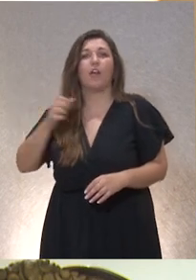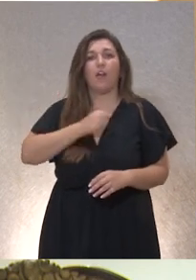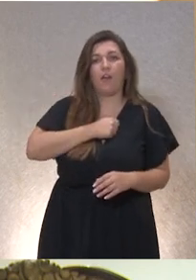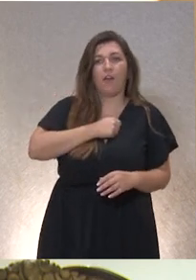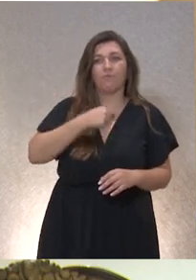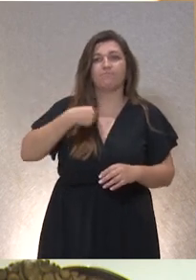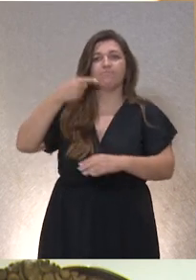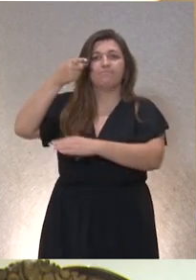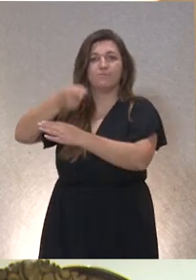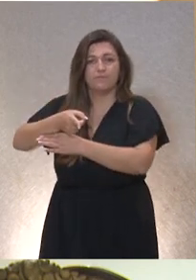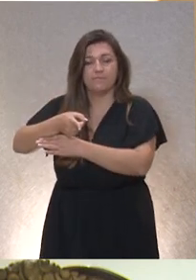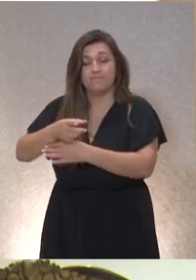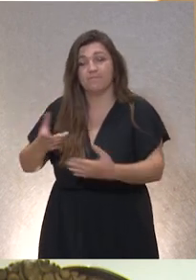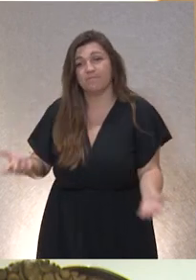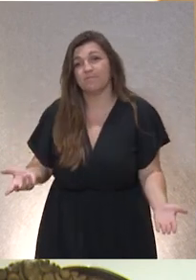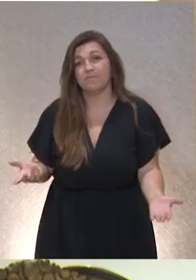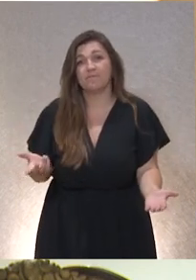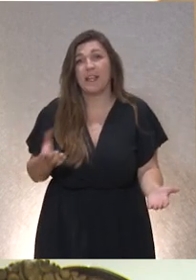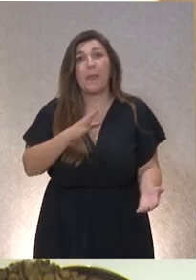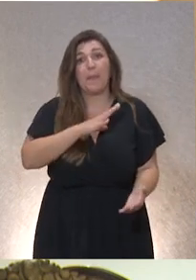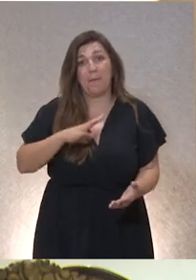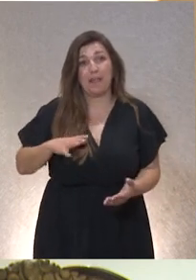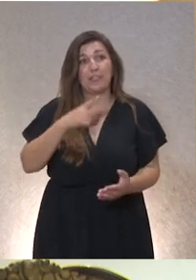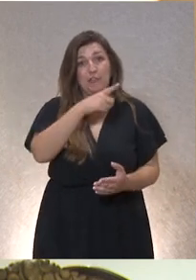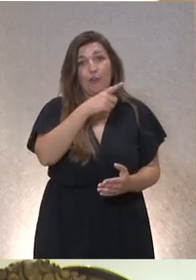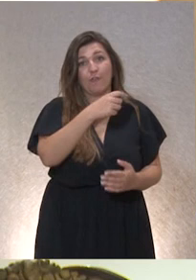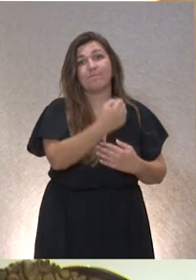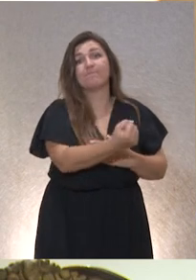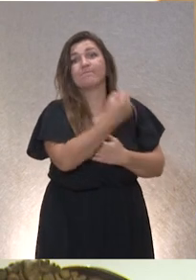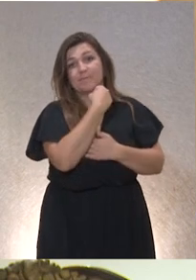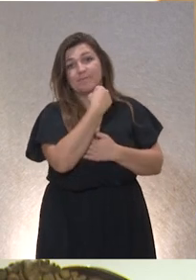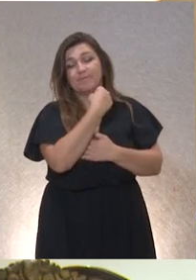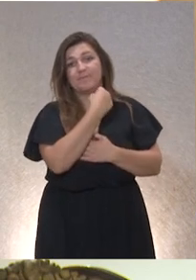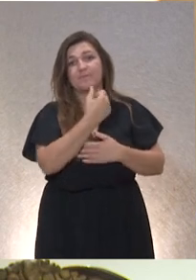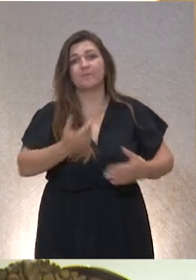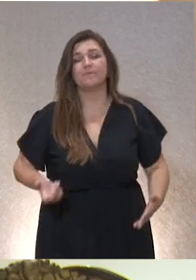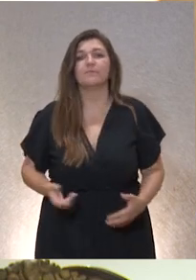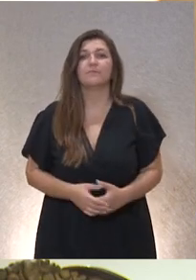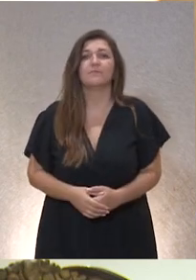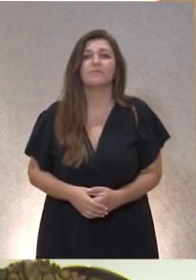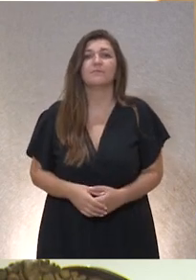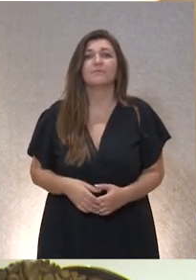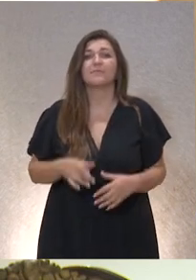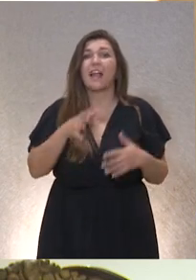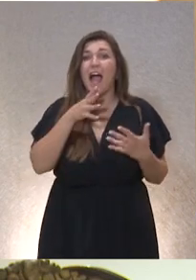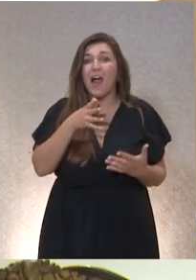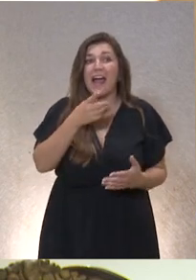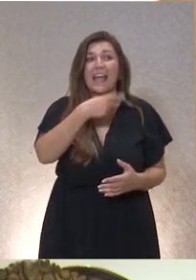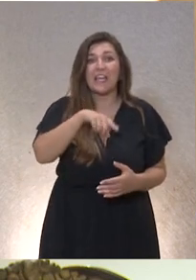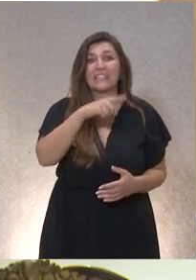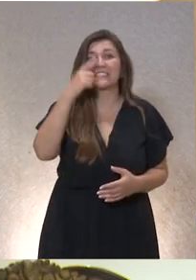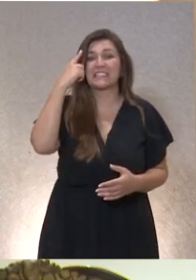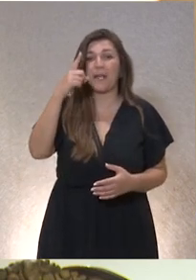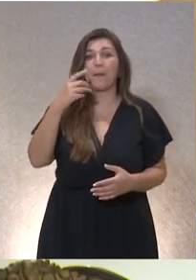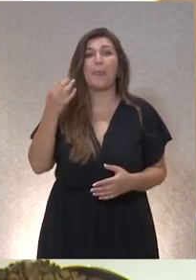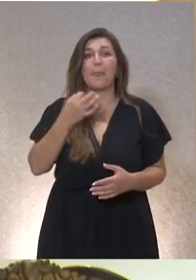y someten y por ahora van ganando empiezan a entender que deben explorar